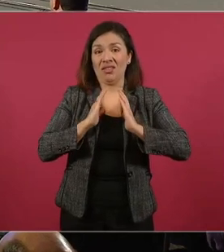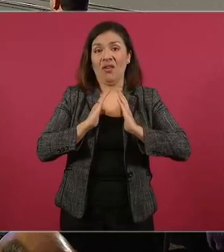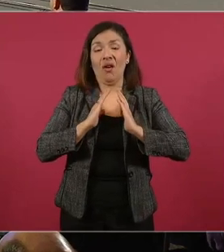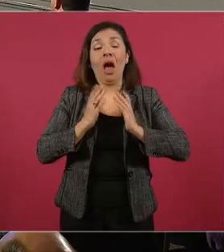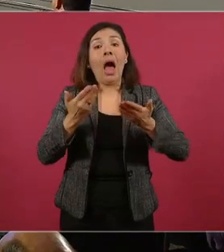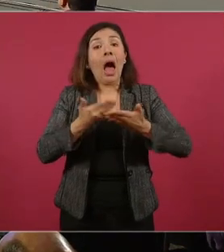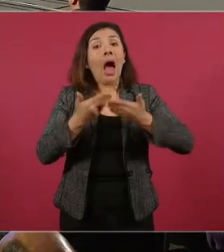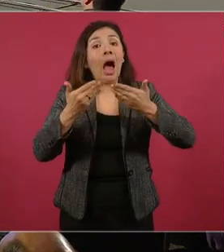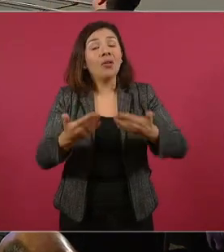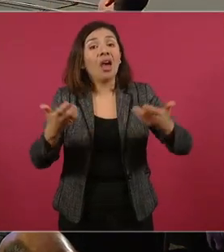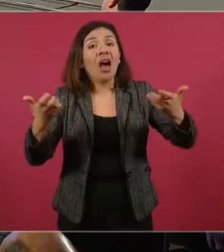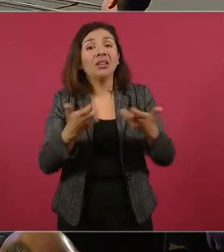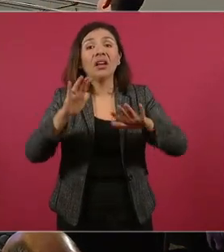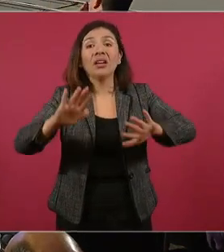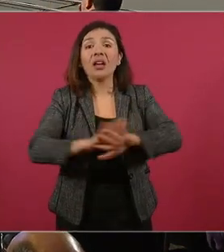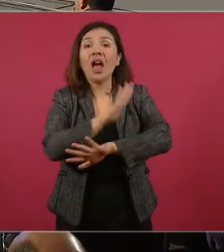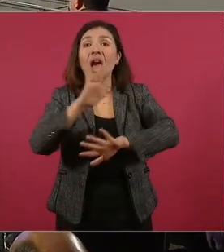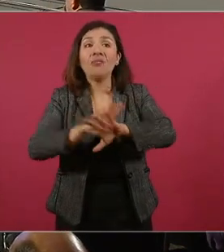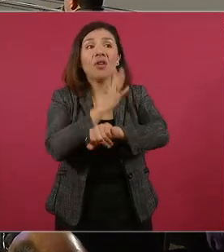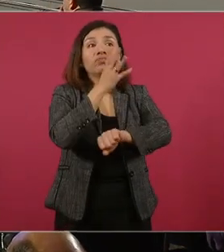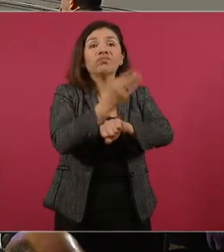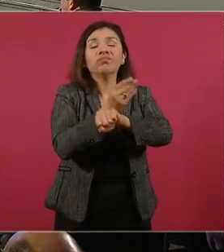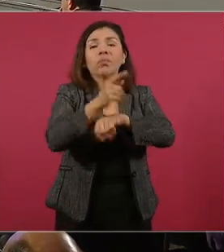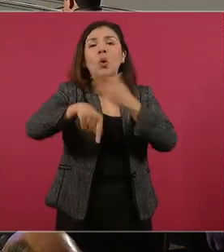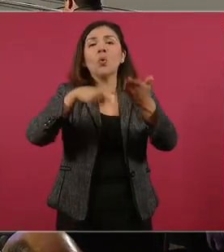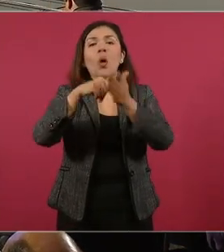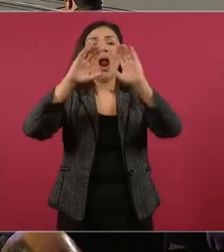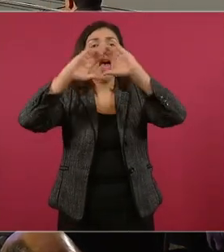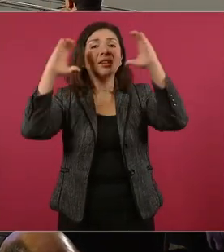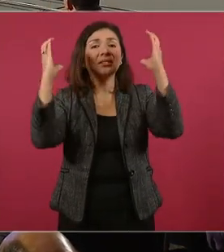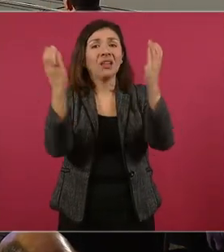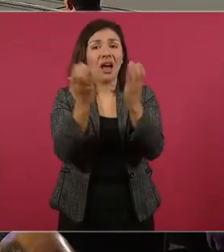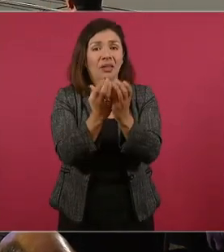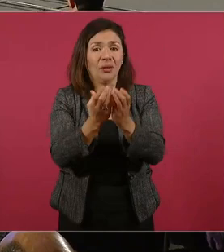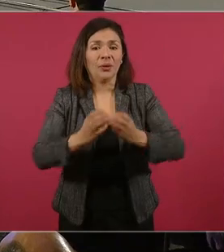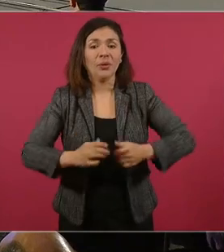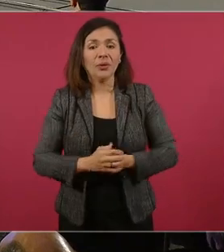remodelará un estadio.